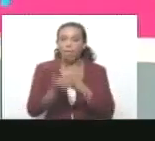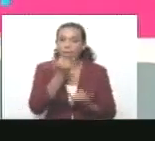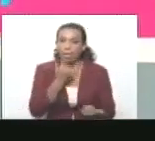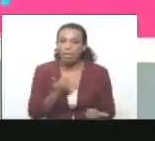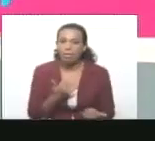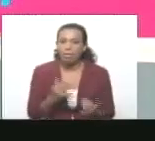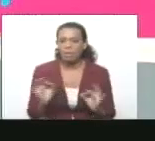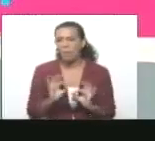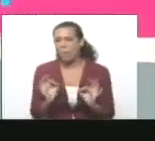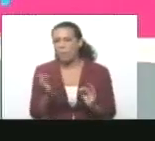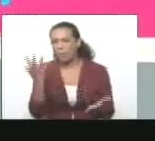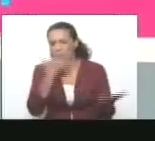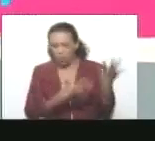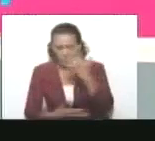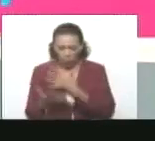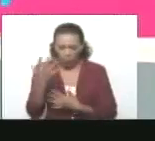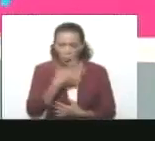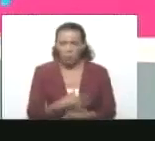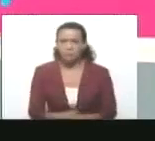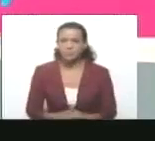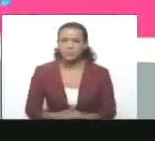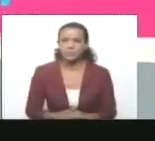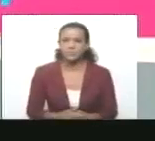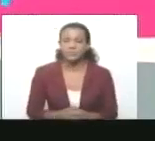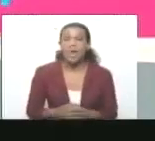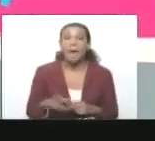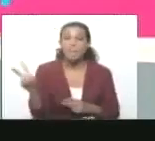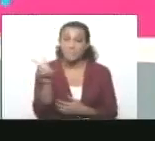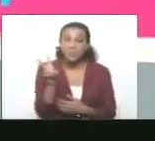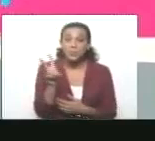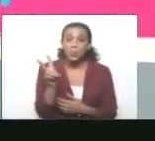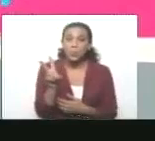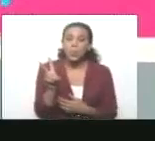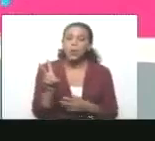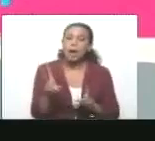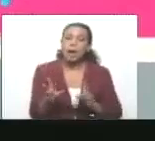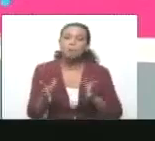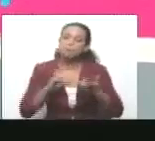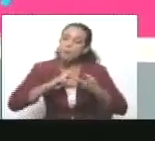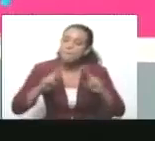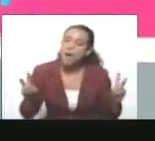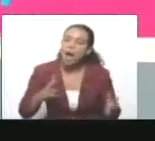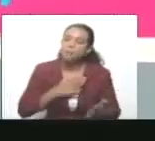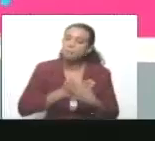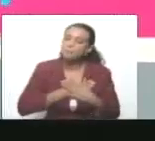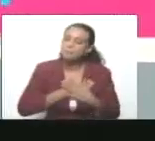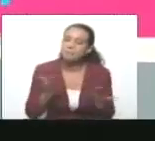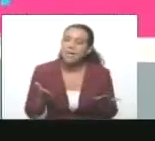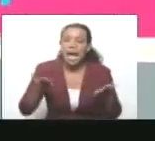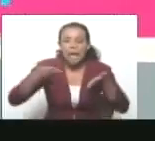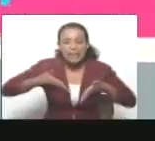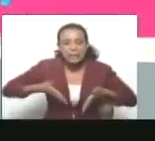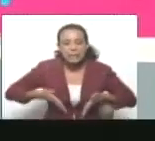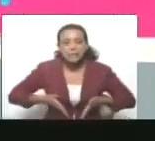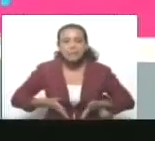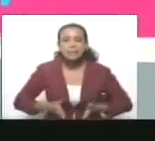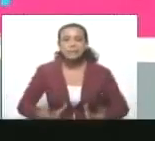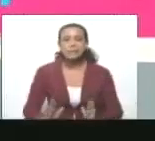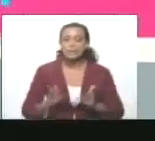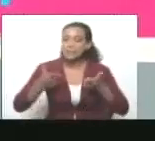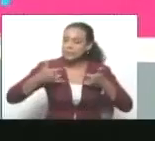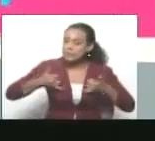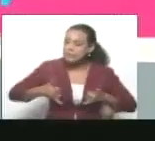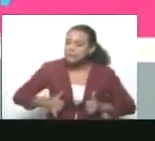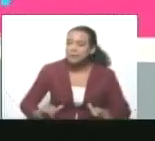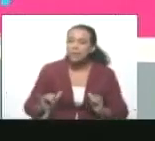Caribe. Venezuela es una patria de paz. Somos los hijos de Simón Bolívar, de